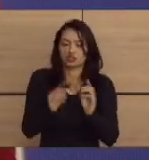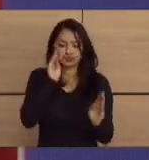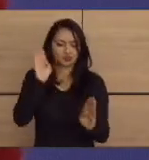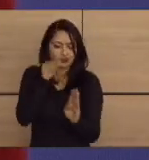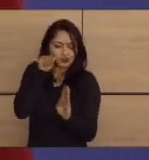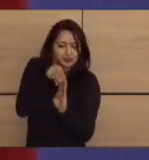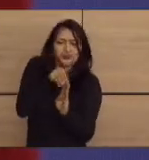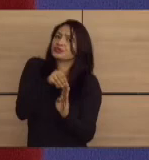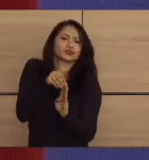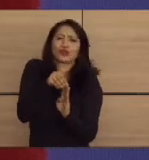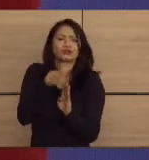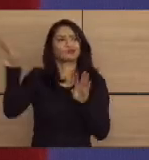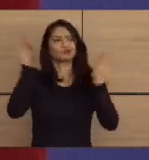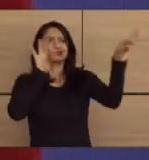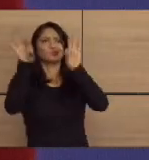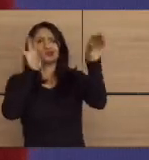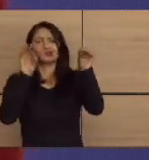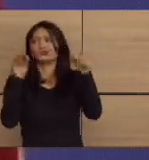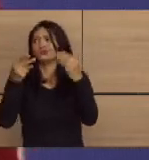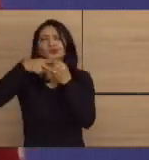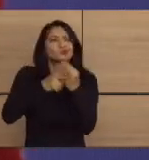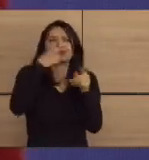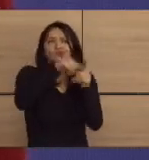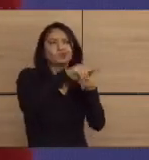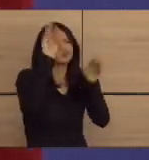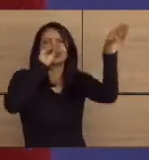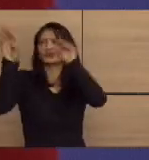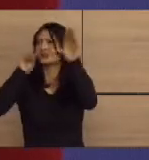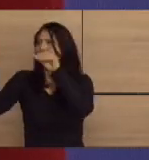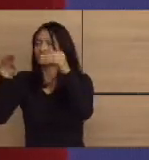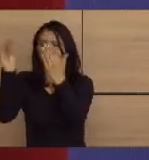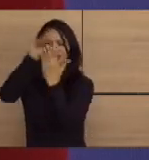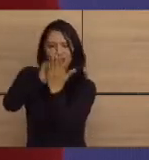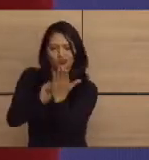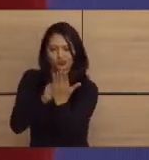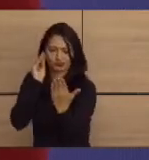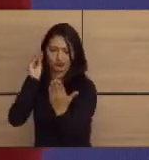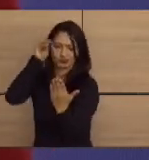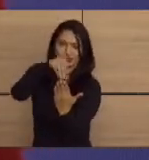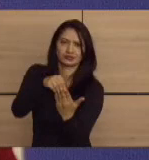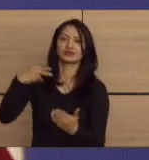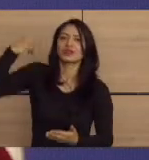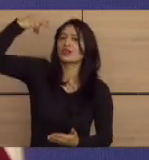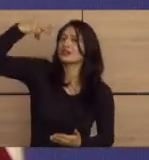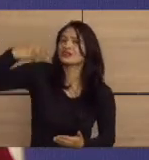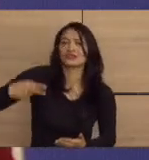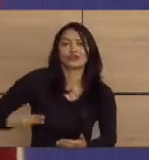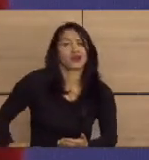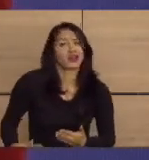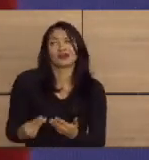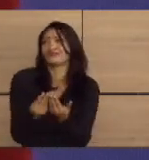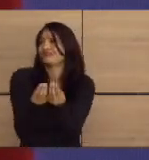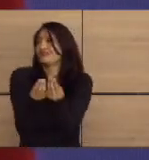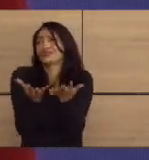porque cualquier proyecto no es un proyecto de historia. La historia tiene muchas cosas que se